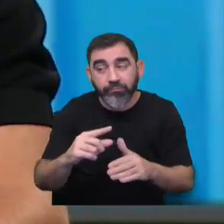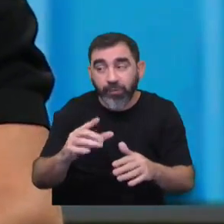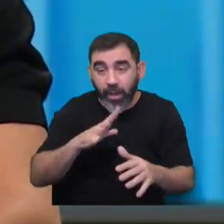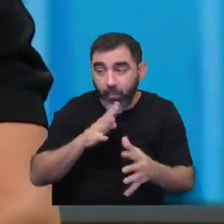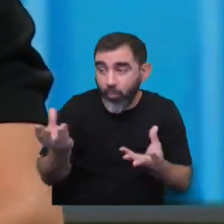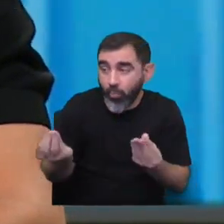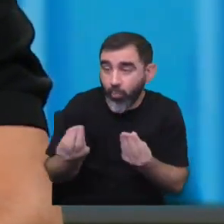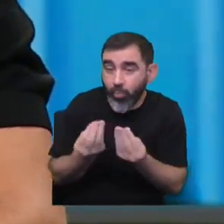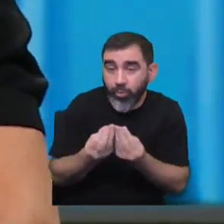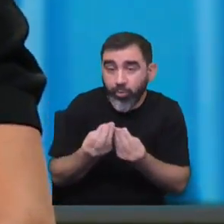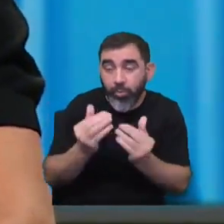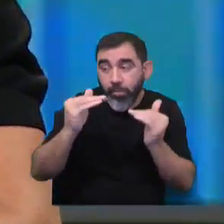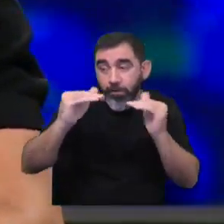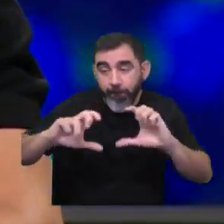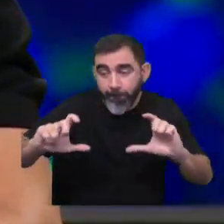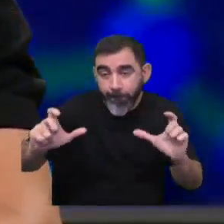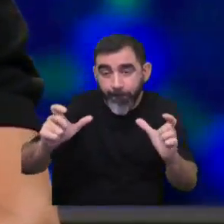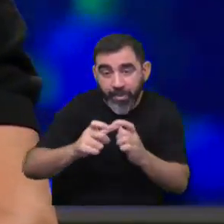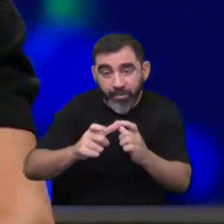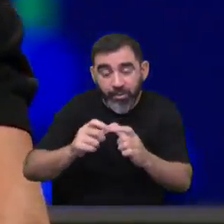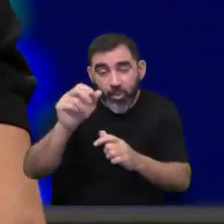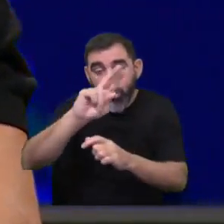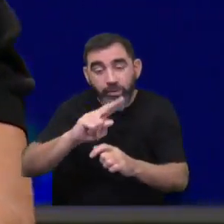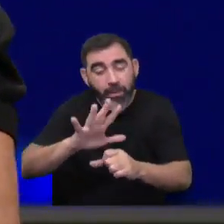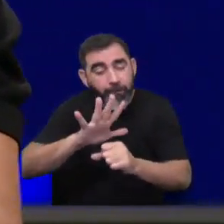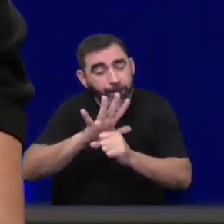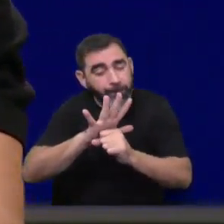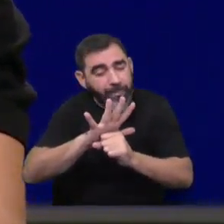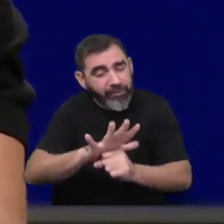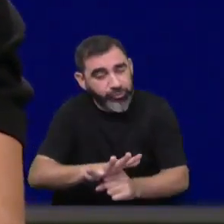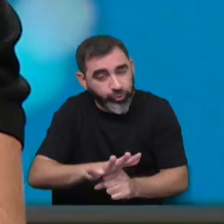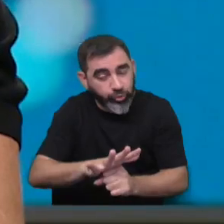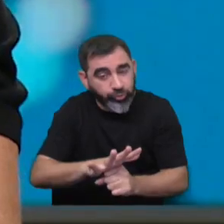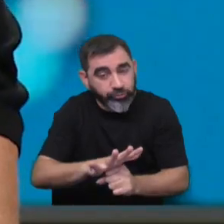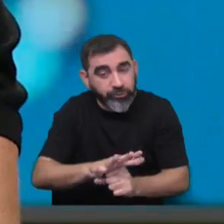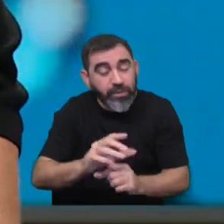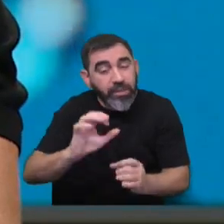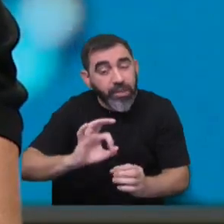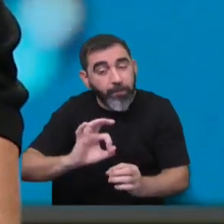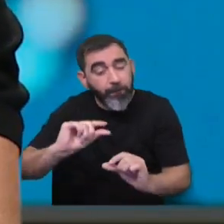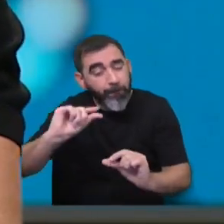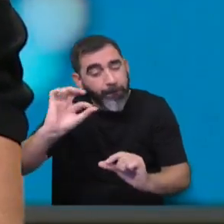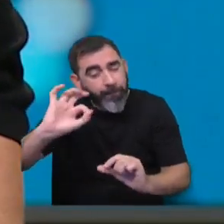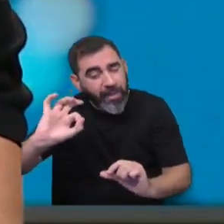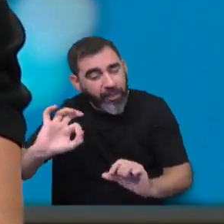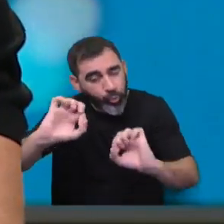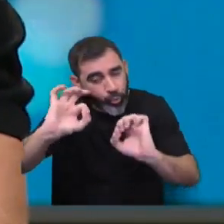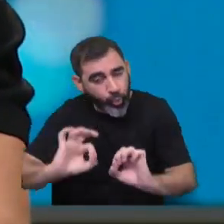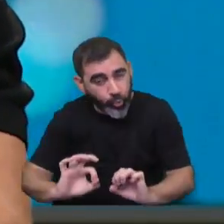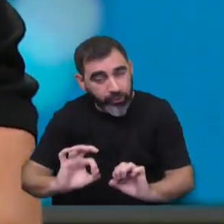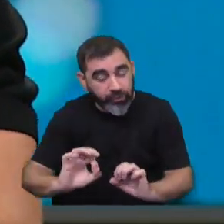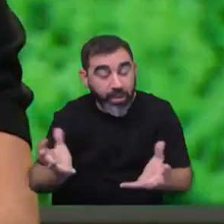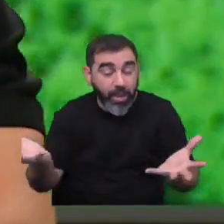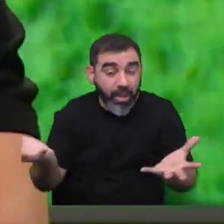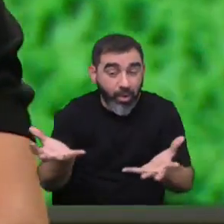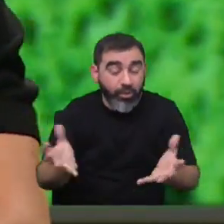en un menor volumen posible, ¿sí?, eso lleva a utilizar presiones muy altas y temperaturas muy bajitas. Y eso es algo que hoy en